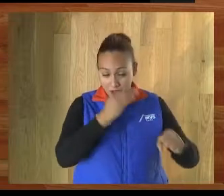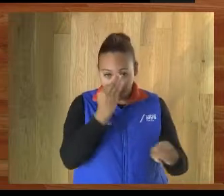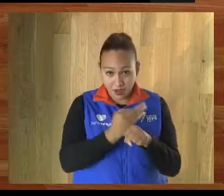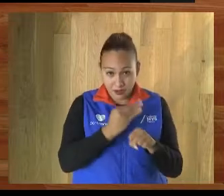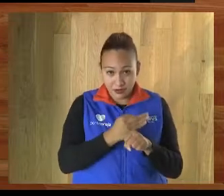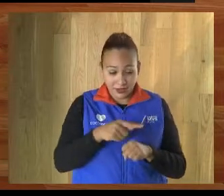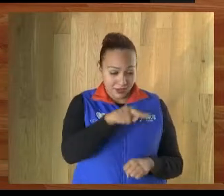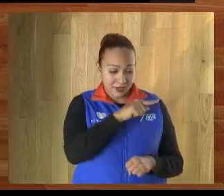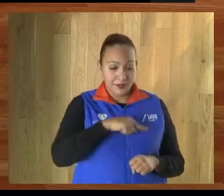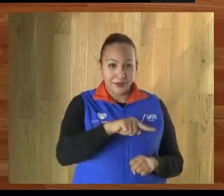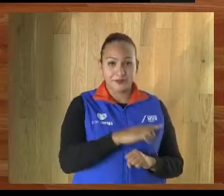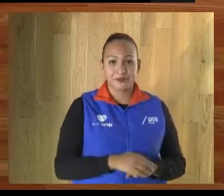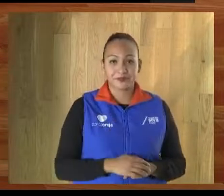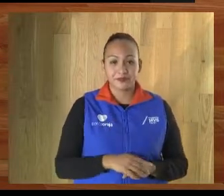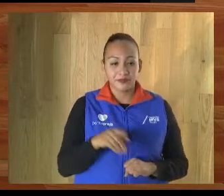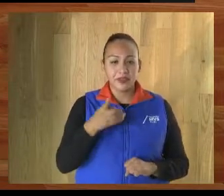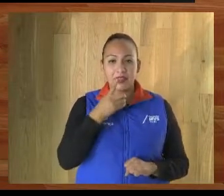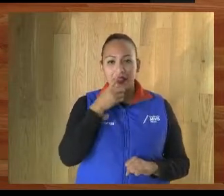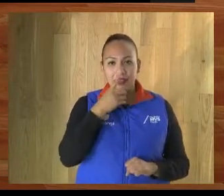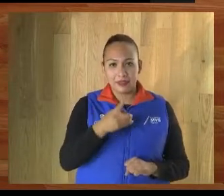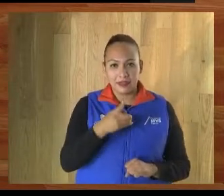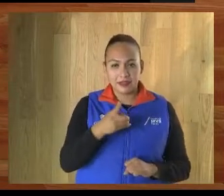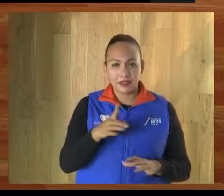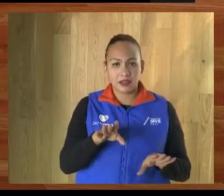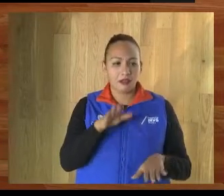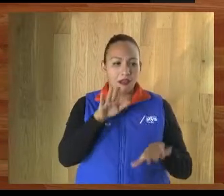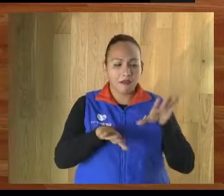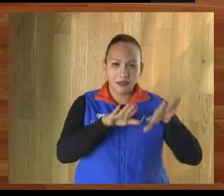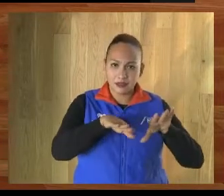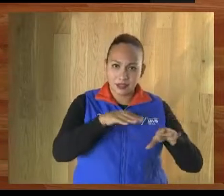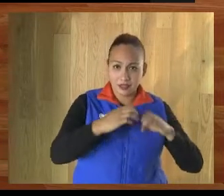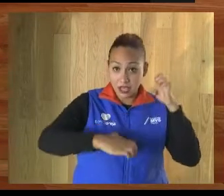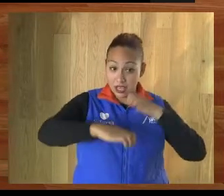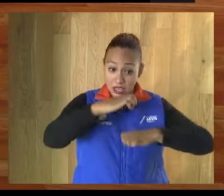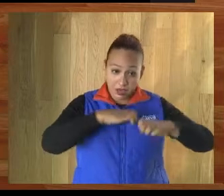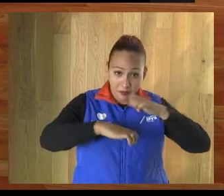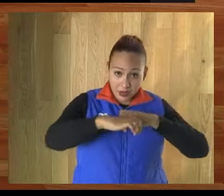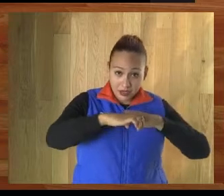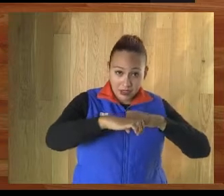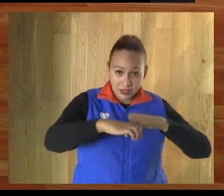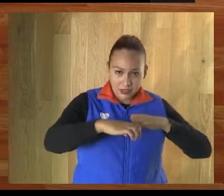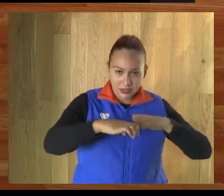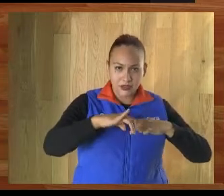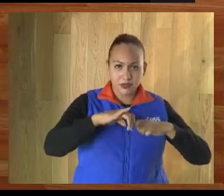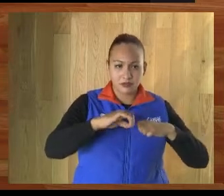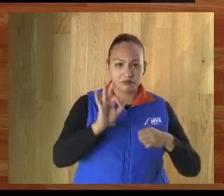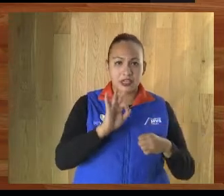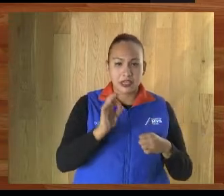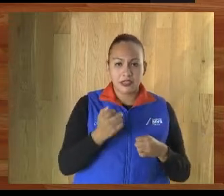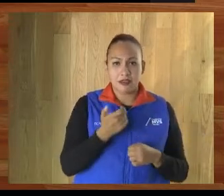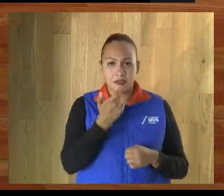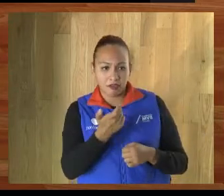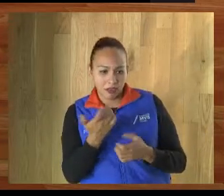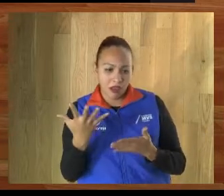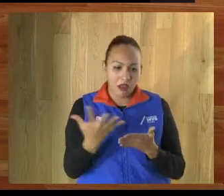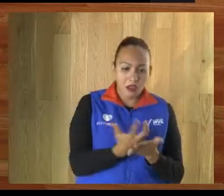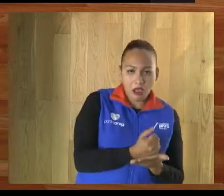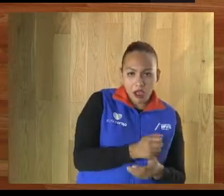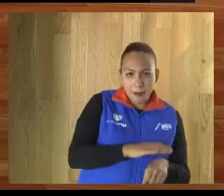día se habla del poder de los intangibles, ¿no? De que las empresas con mayor capitalización bursátil,